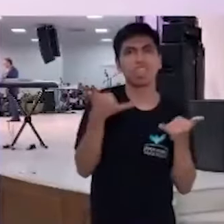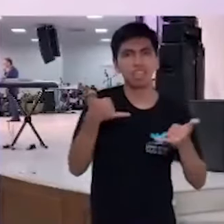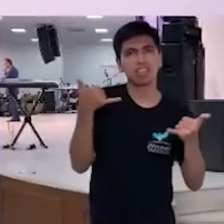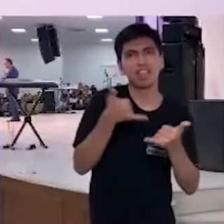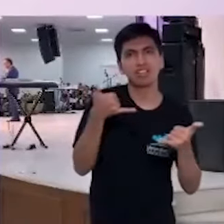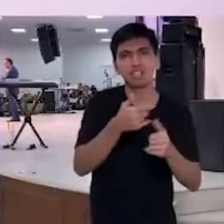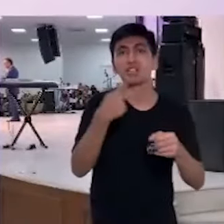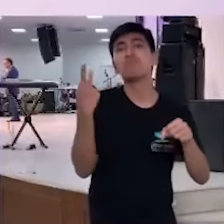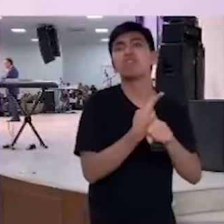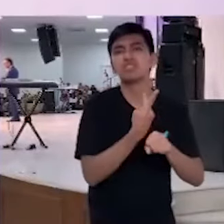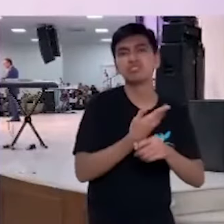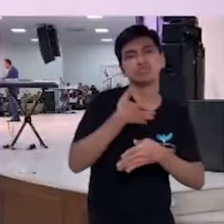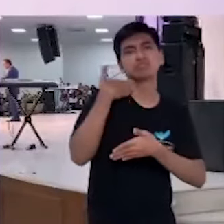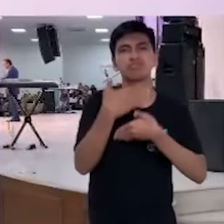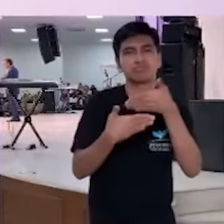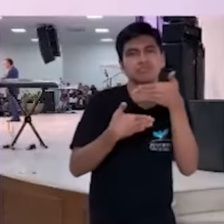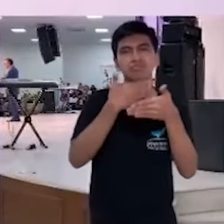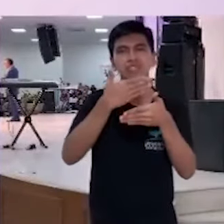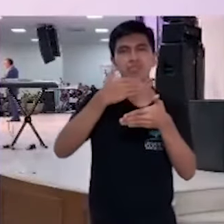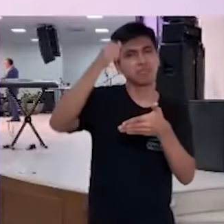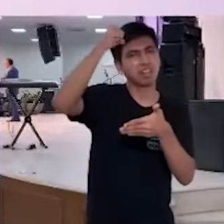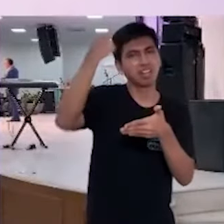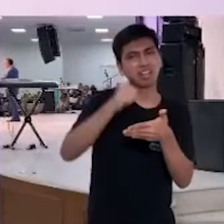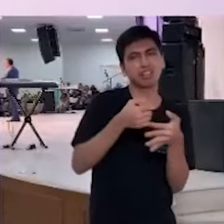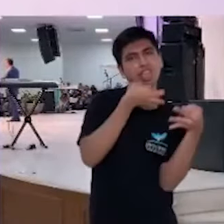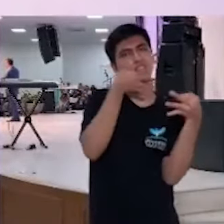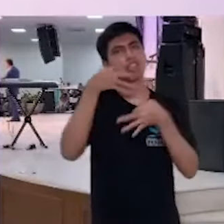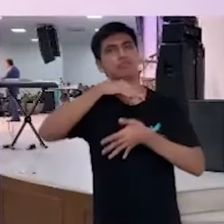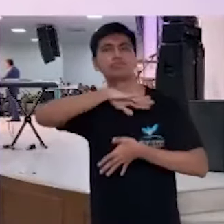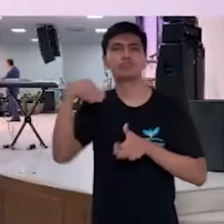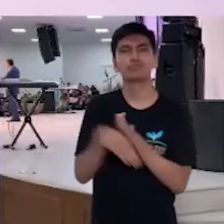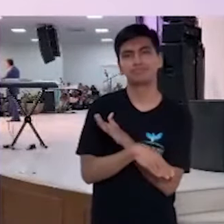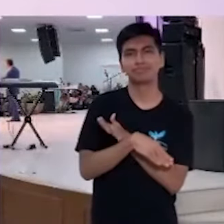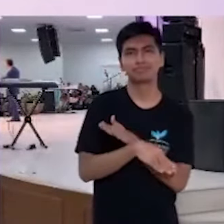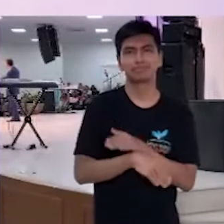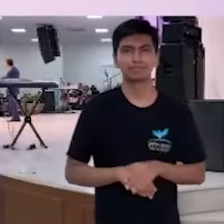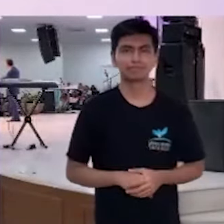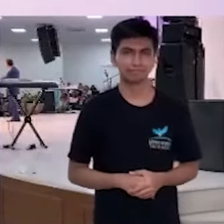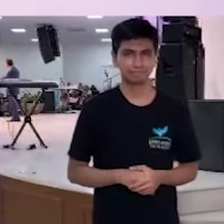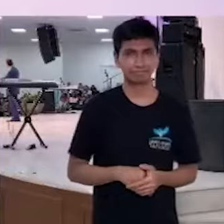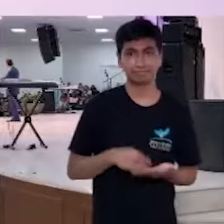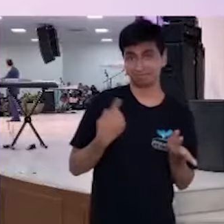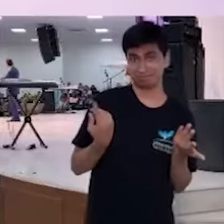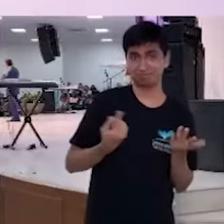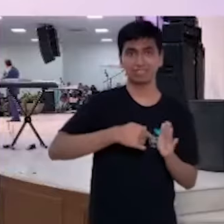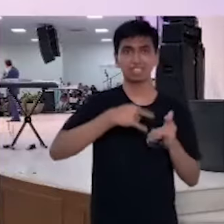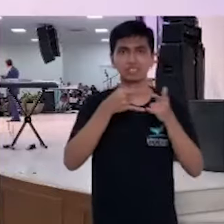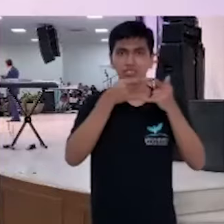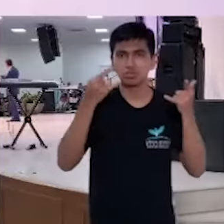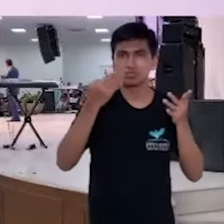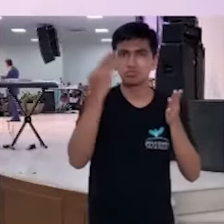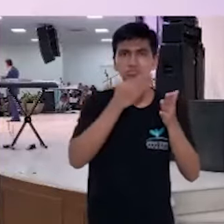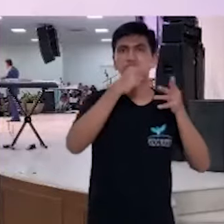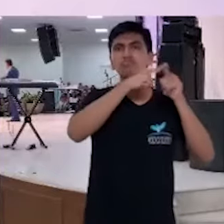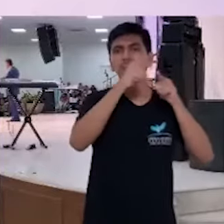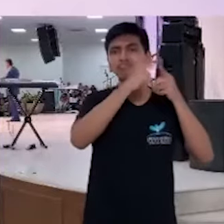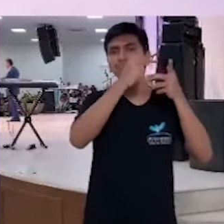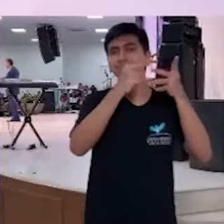más desagradables delante de Dios. Porque eso lo vemos en la historia bíblica y hasta el día de